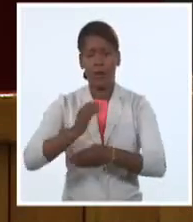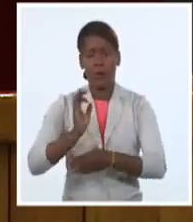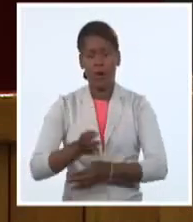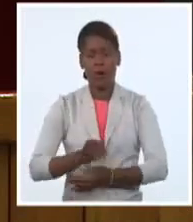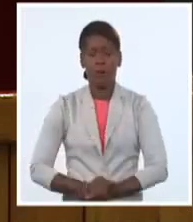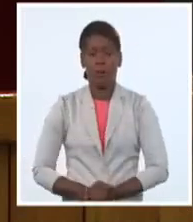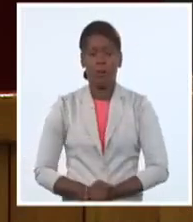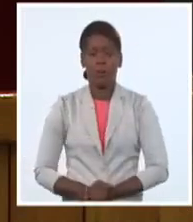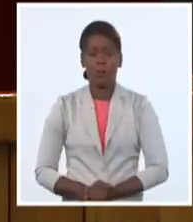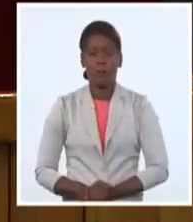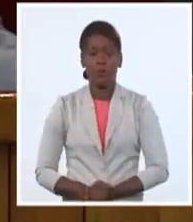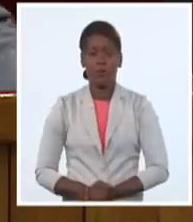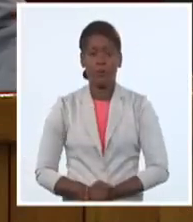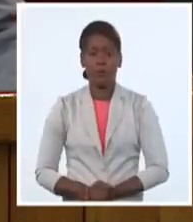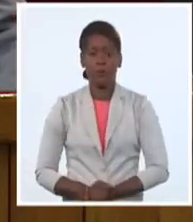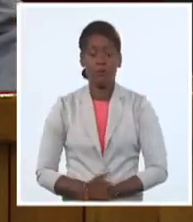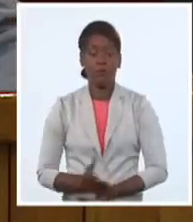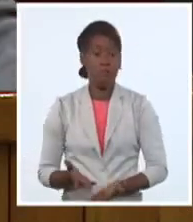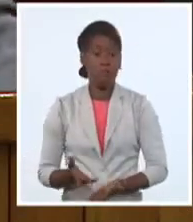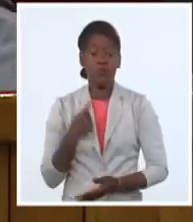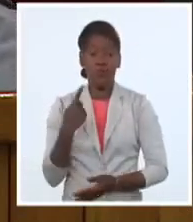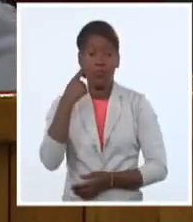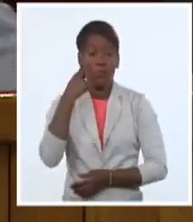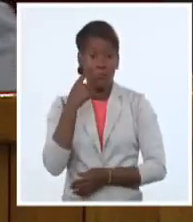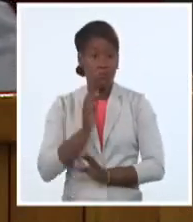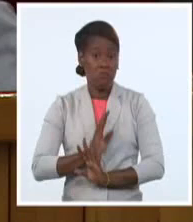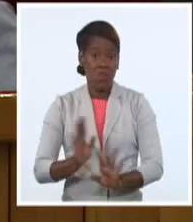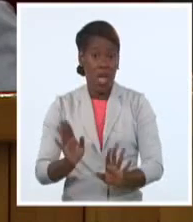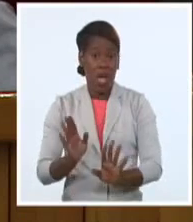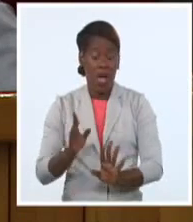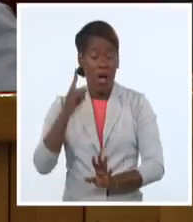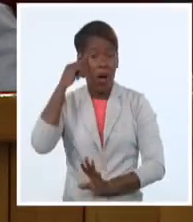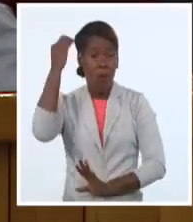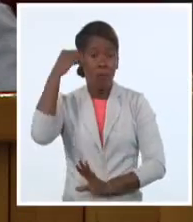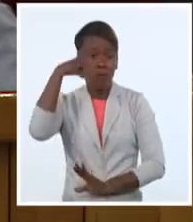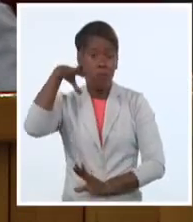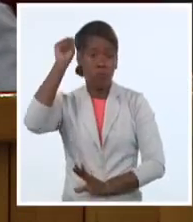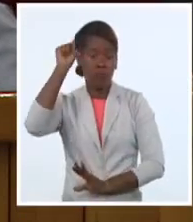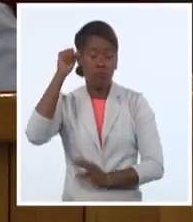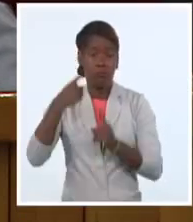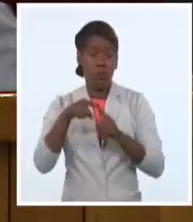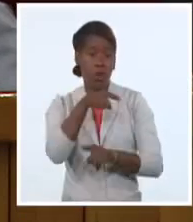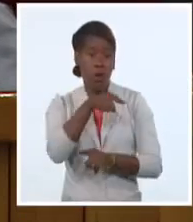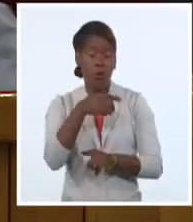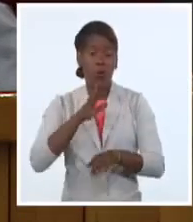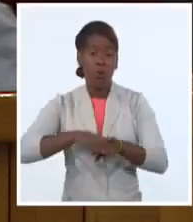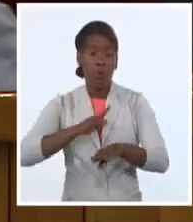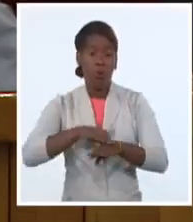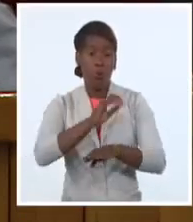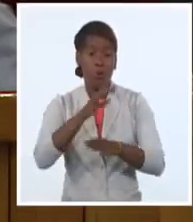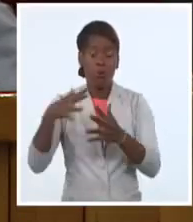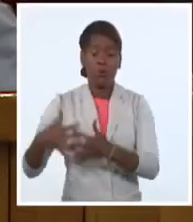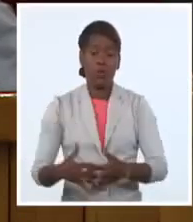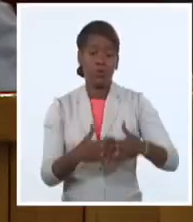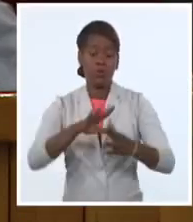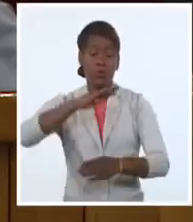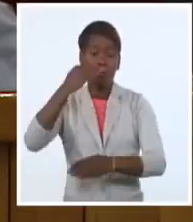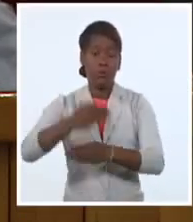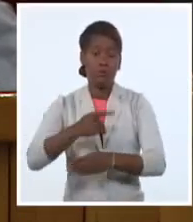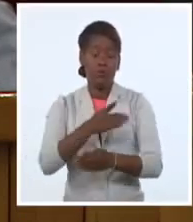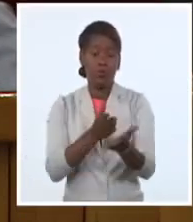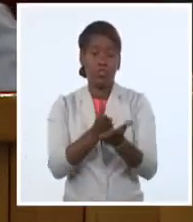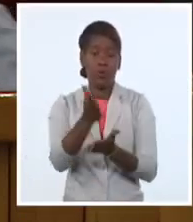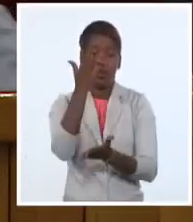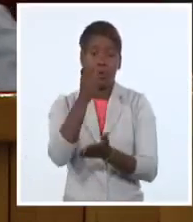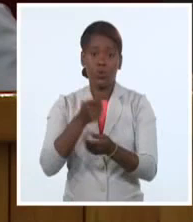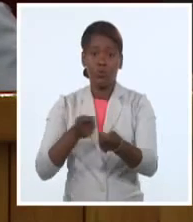Las evidencias están ante los ojos de todos para comprobar que el objetivo ha sido, desde el comienzo, provocar